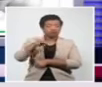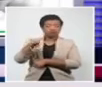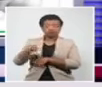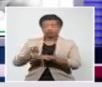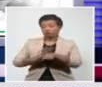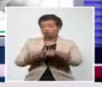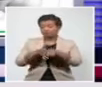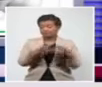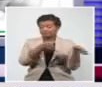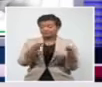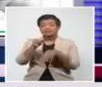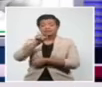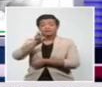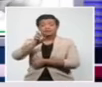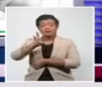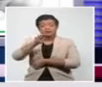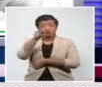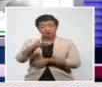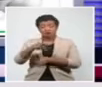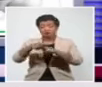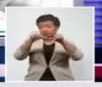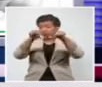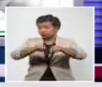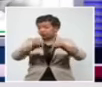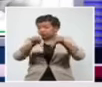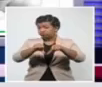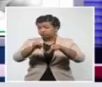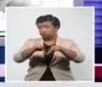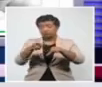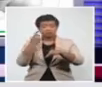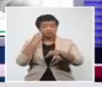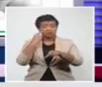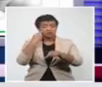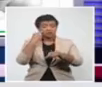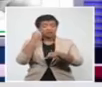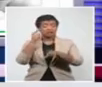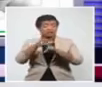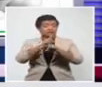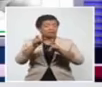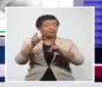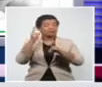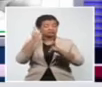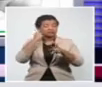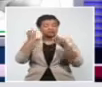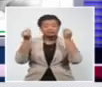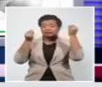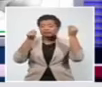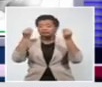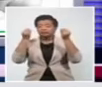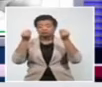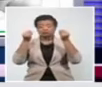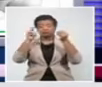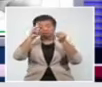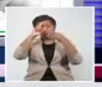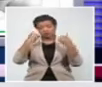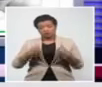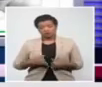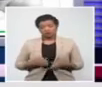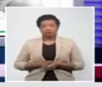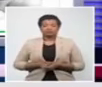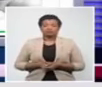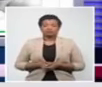pacientes se mantienen en terapia intensiva y sigue siendo este un tema preocupante para las autoridades sanitarias. Las